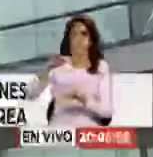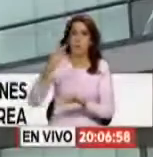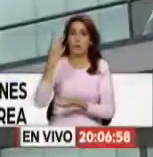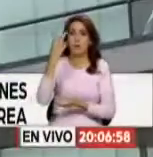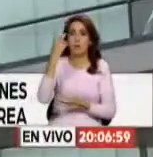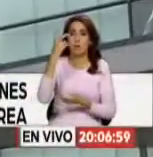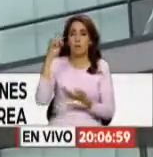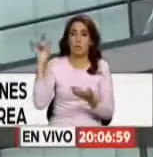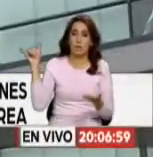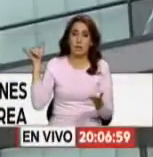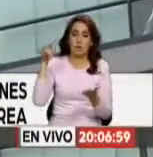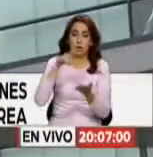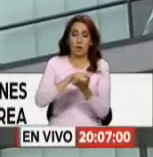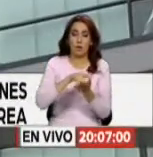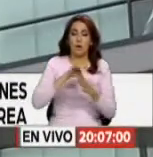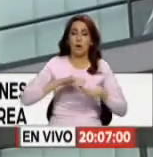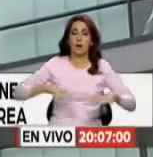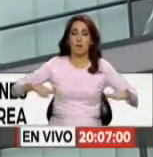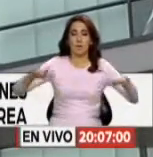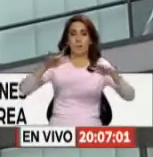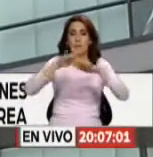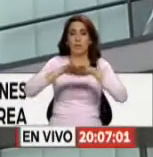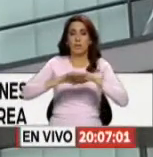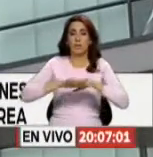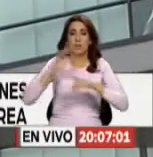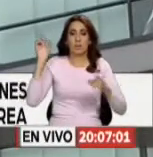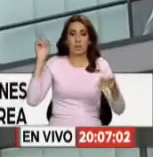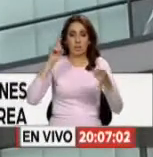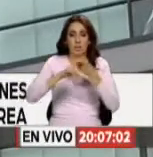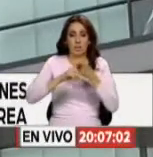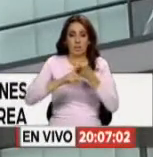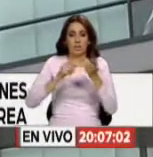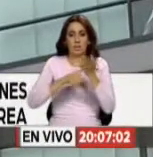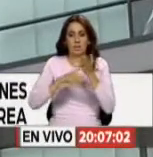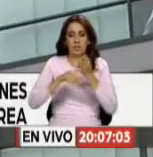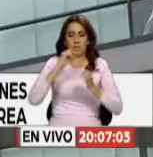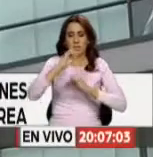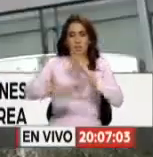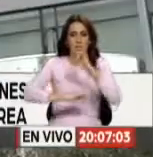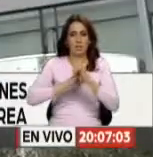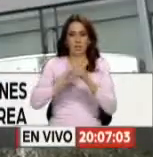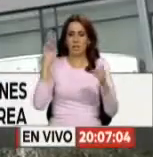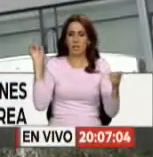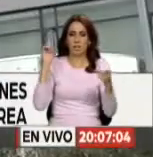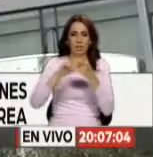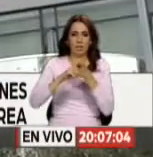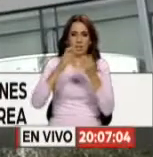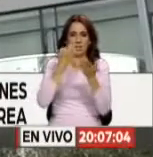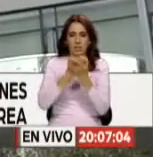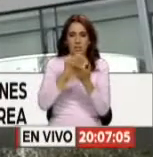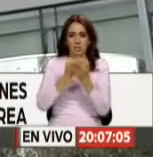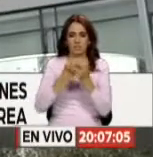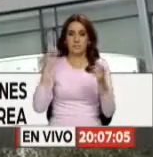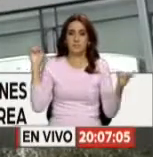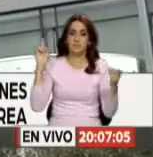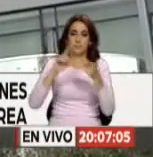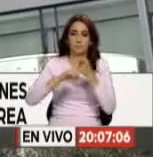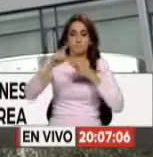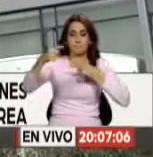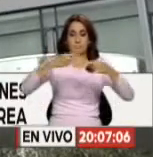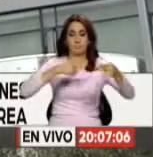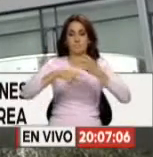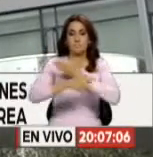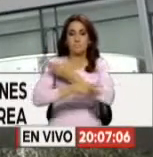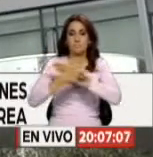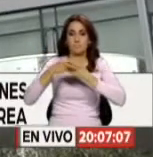12 restantes hay registros de viaje de ex cancilleres, ex ministros de finanza y ex gerentes de Petroecuador. En